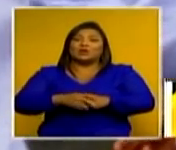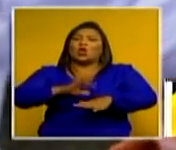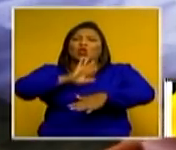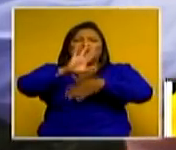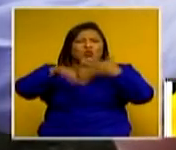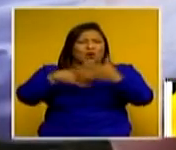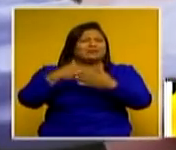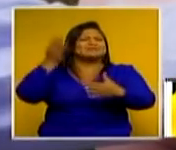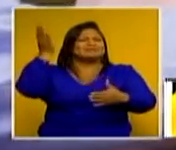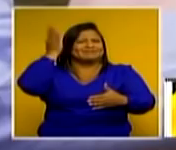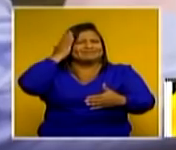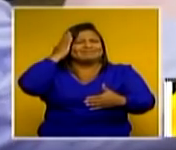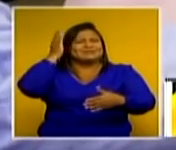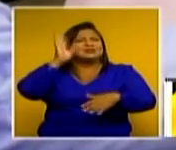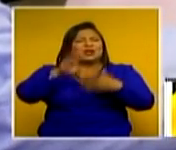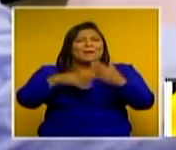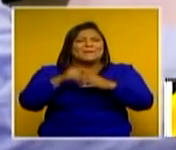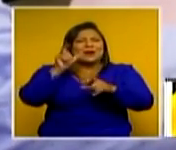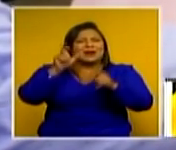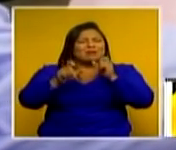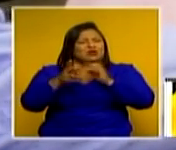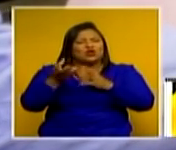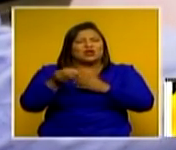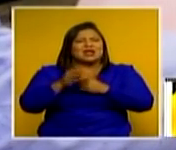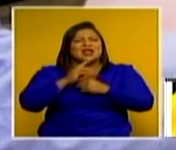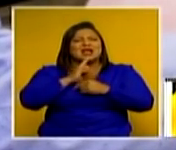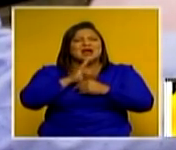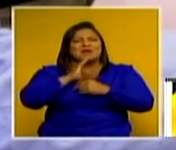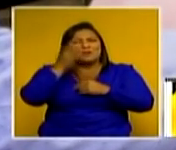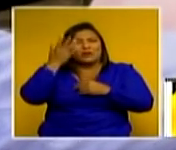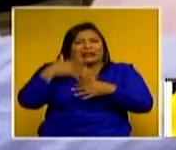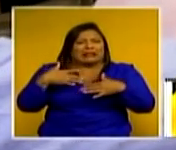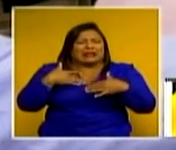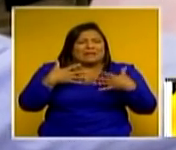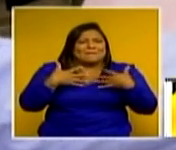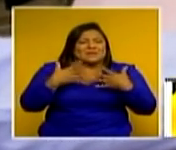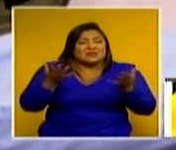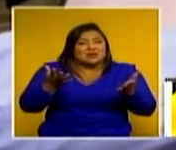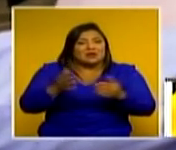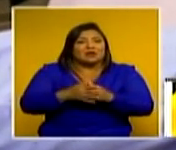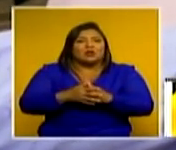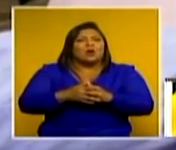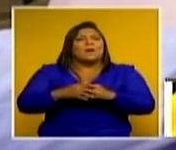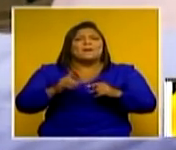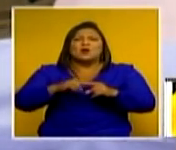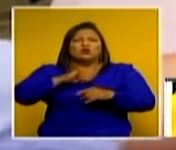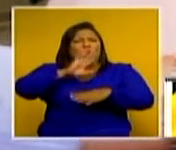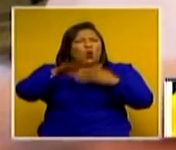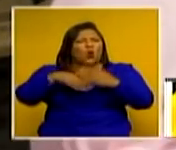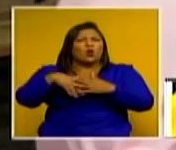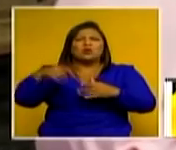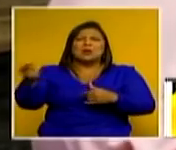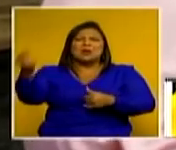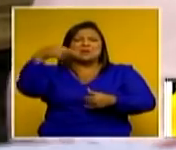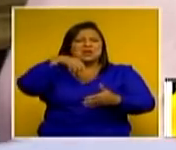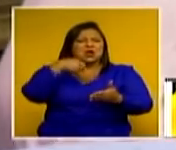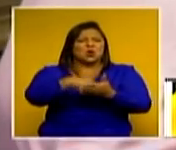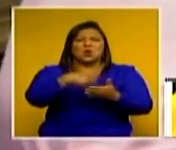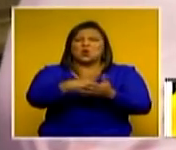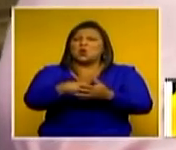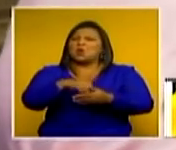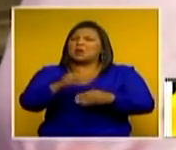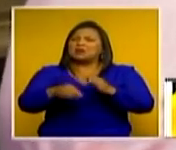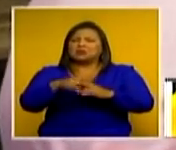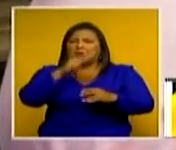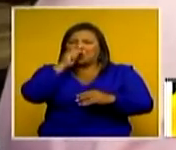saben a cosas lo que la gente no quiere hablar es con represalias eso es todo todos a de todo el mundo como para todo el mundo ha venido y tranquilamente muchos